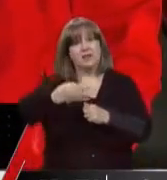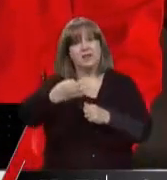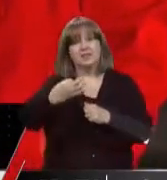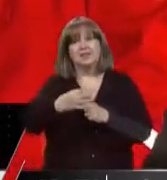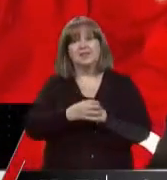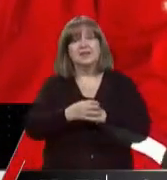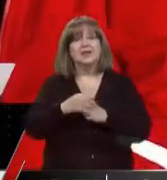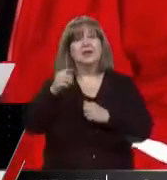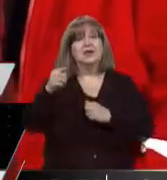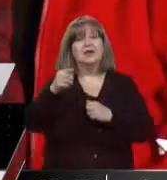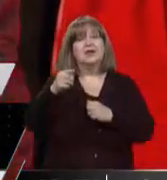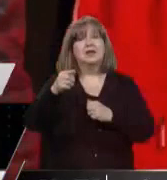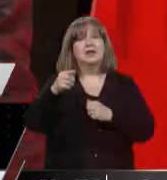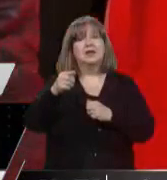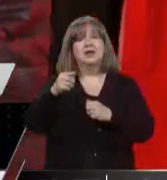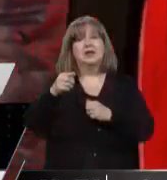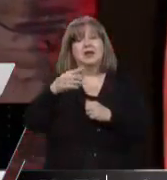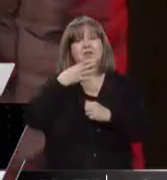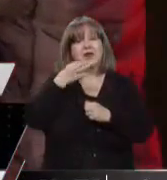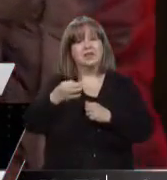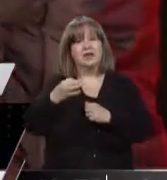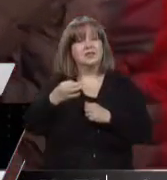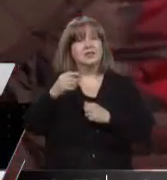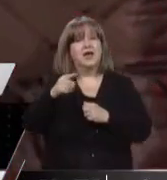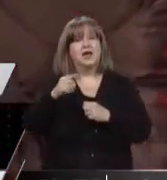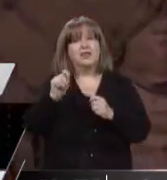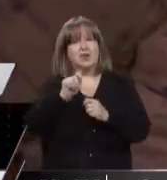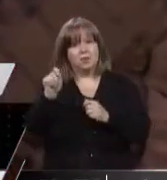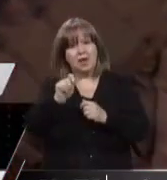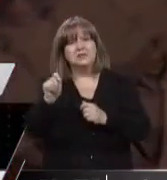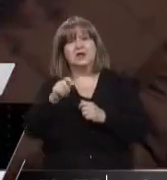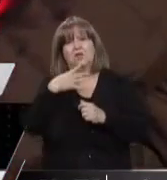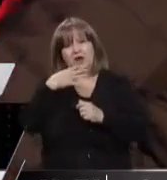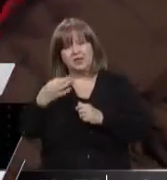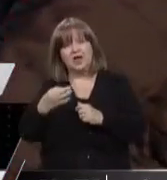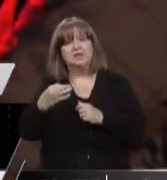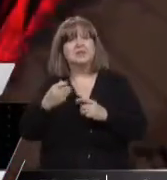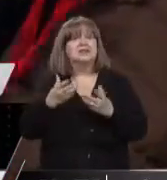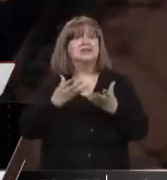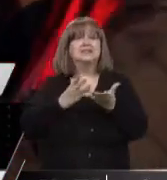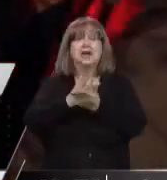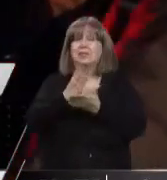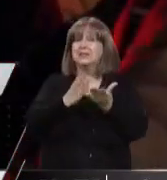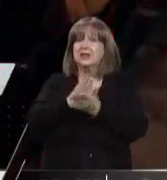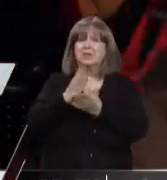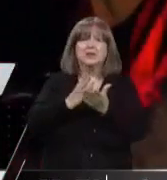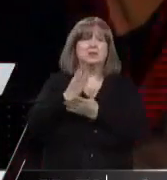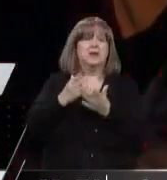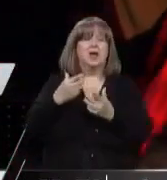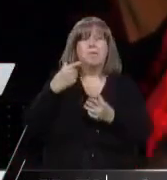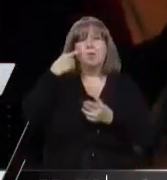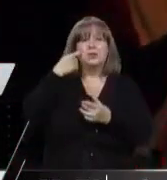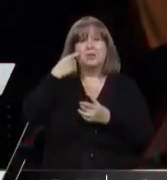decía Daniel, sobre todo en estos meses, el municipio colabora con distintas cosas, con